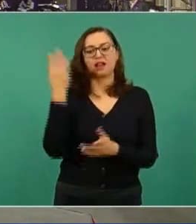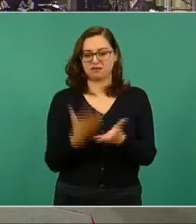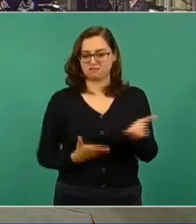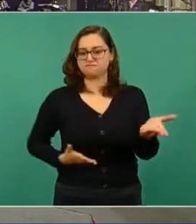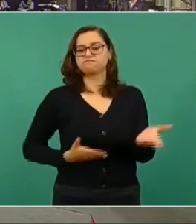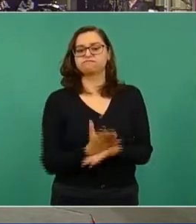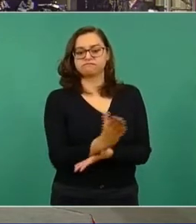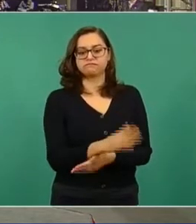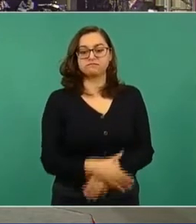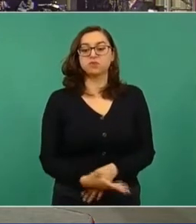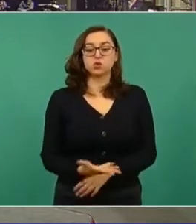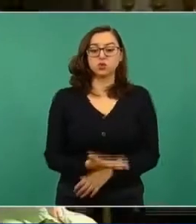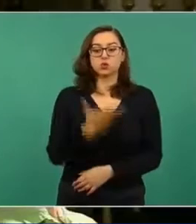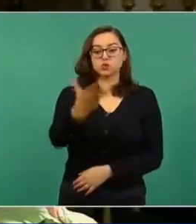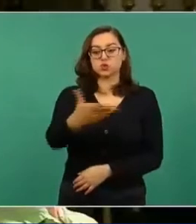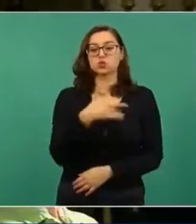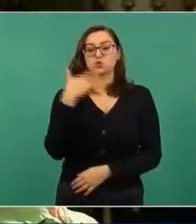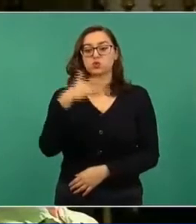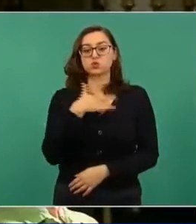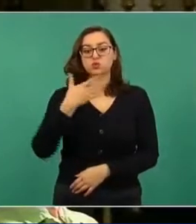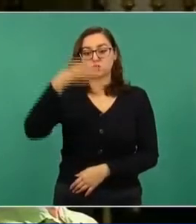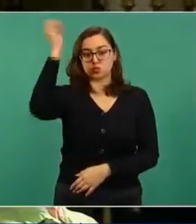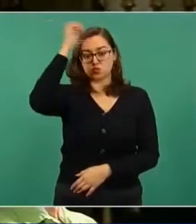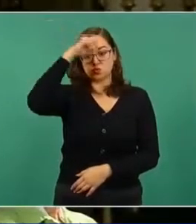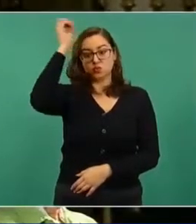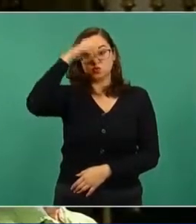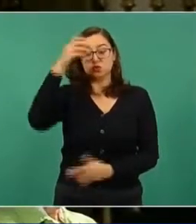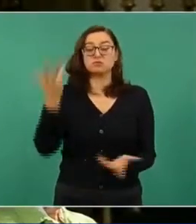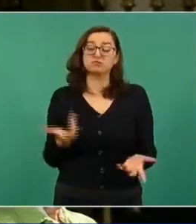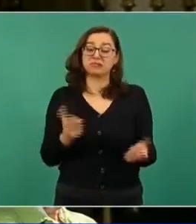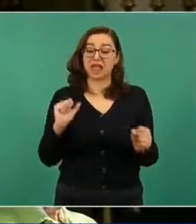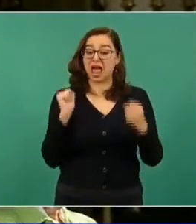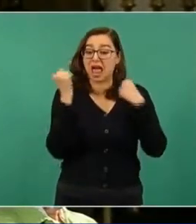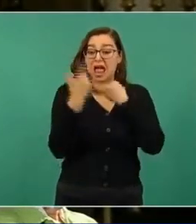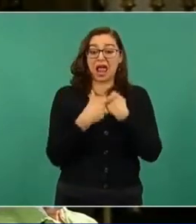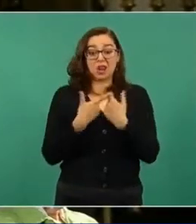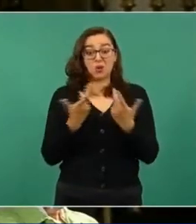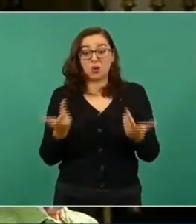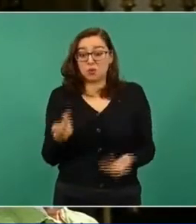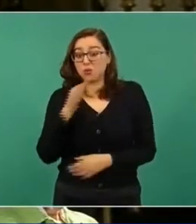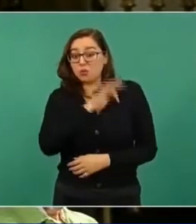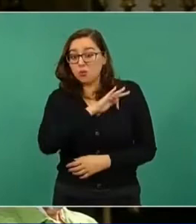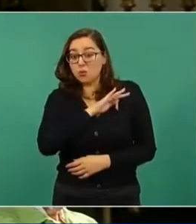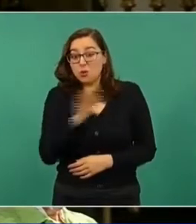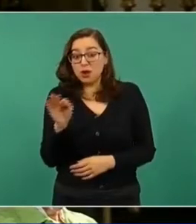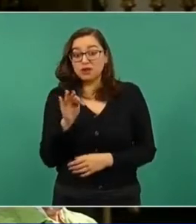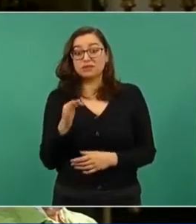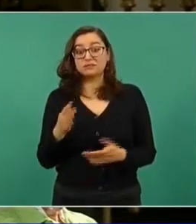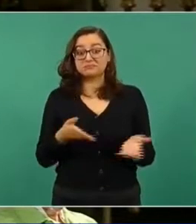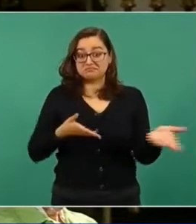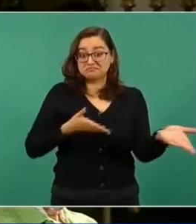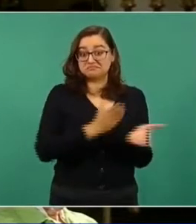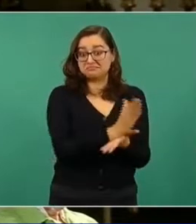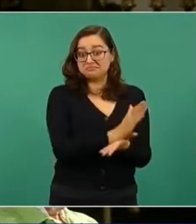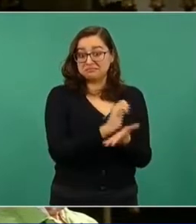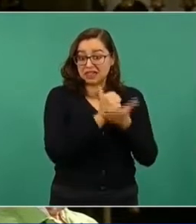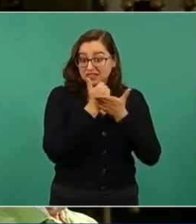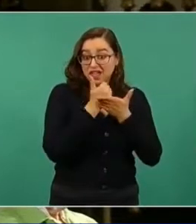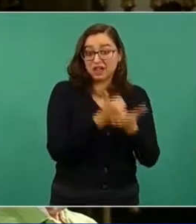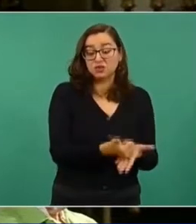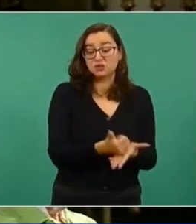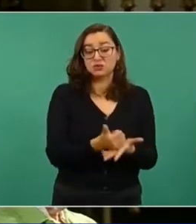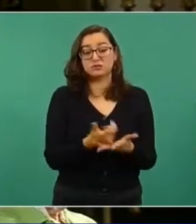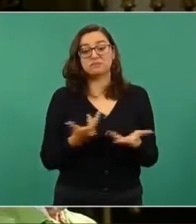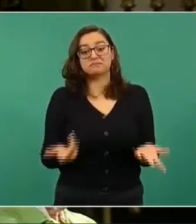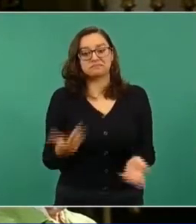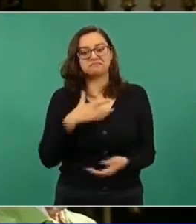Me gustaría conocer su opinión sobre estos hechos y saber si habría disposición de su gobierno para acudir en ayuda de esta comunidad. Sospechamos